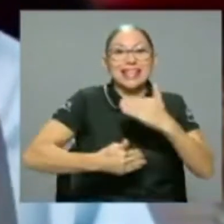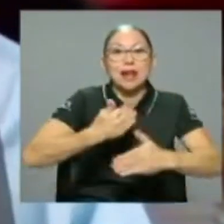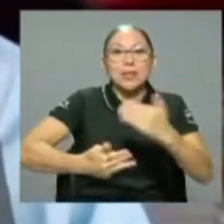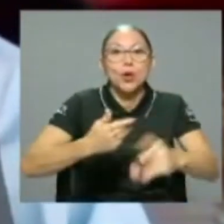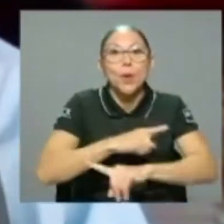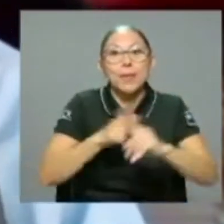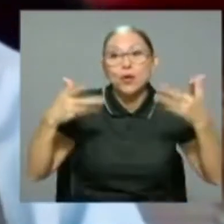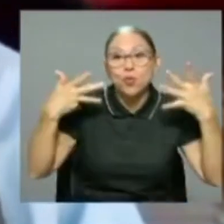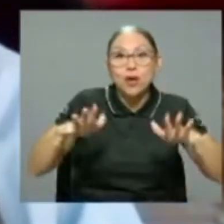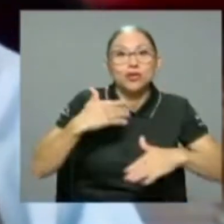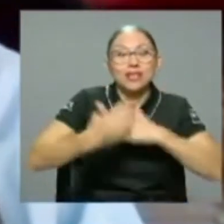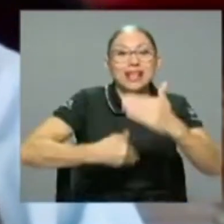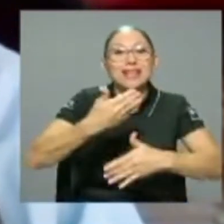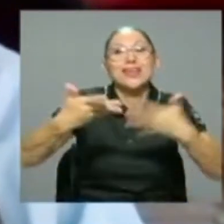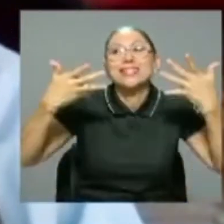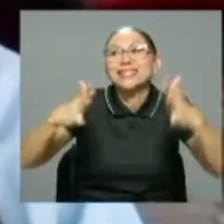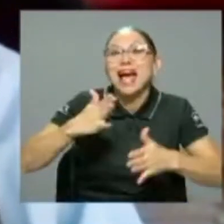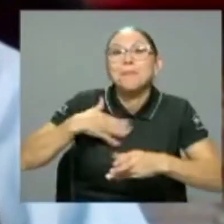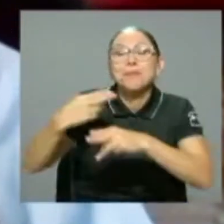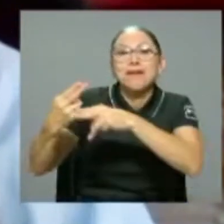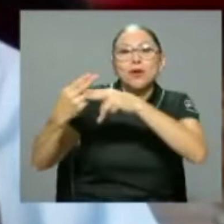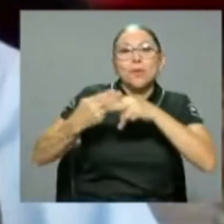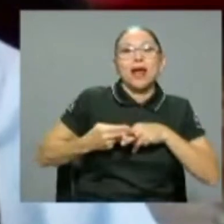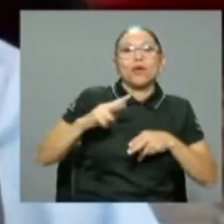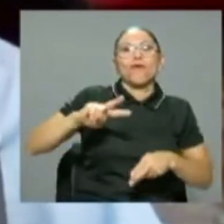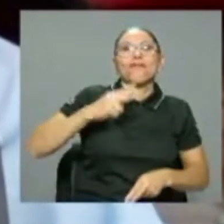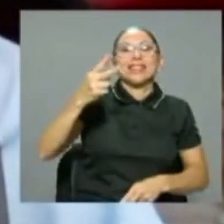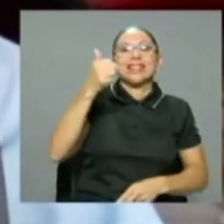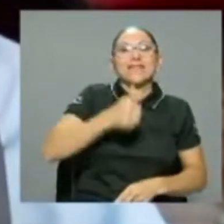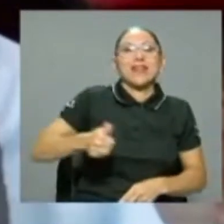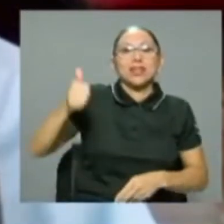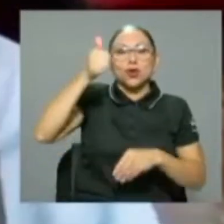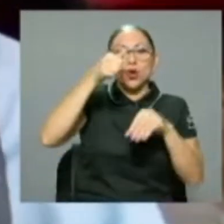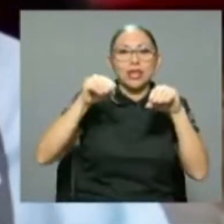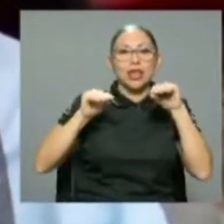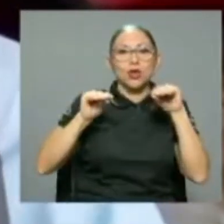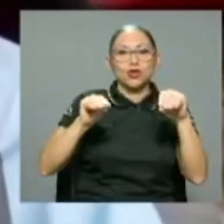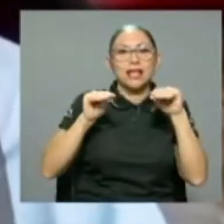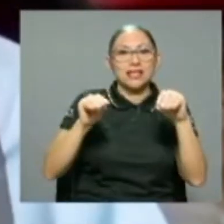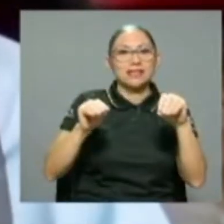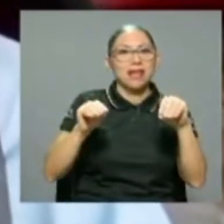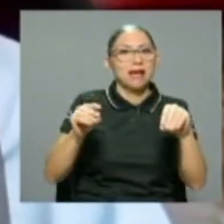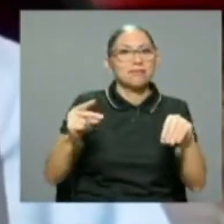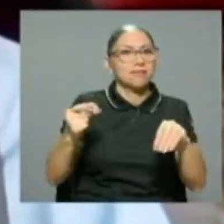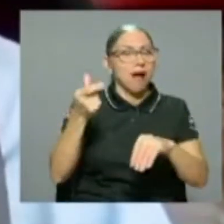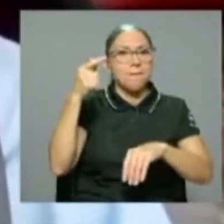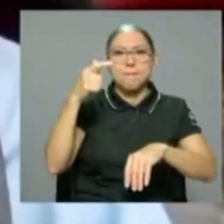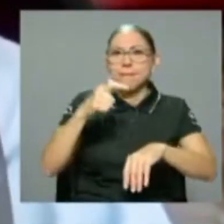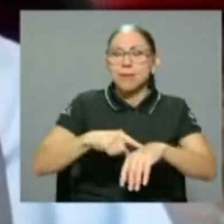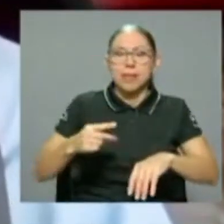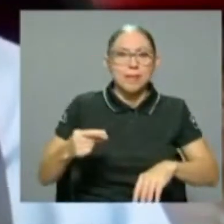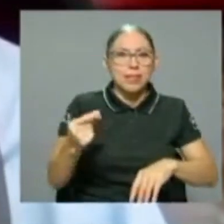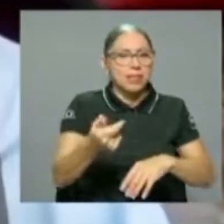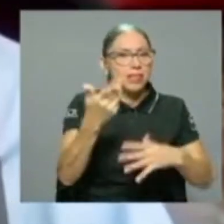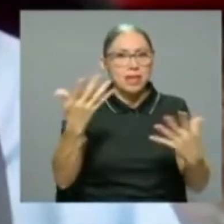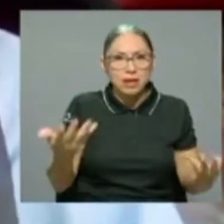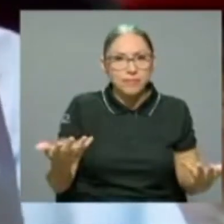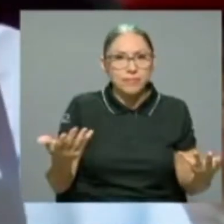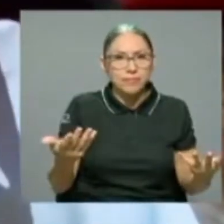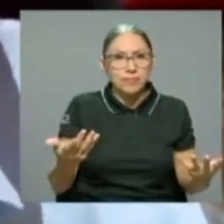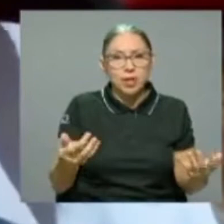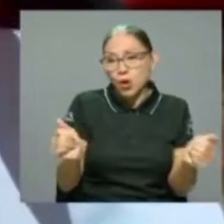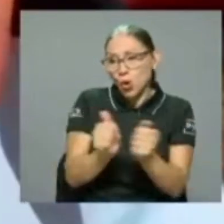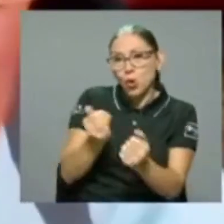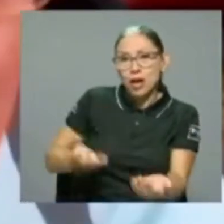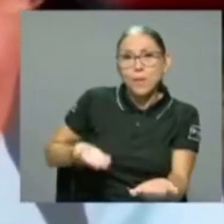nombrado vicerrector de docencia muy rápidamente. Esto por la propuesta de